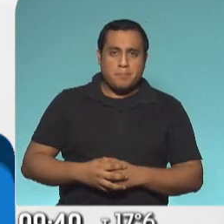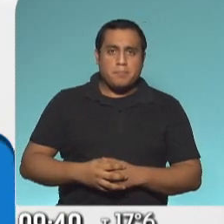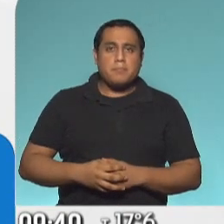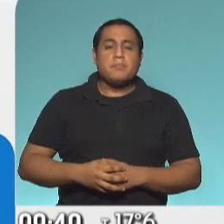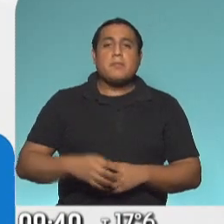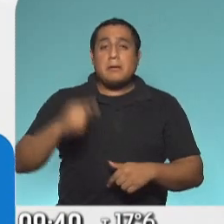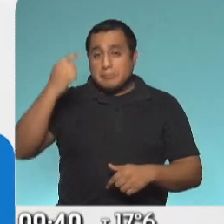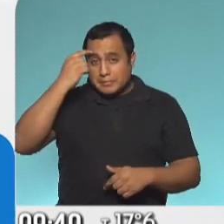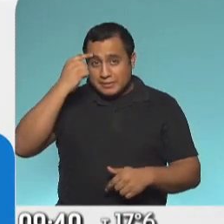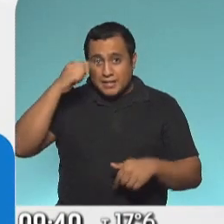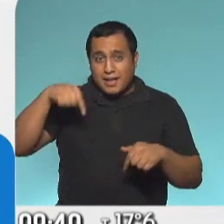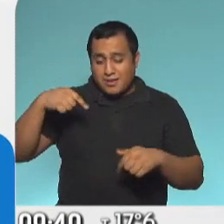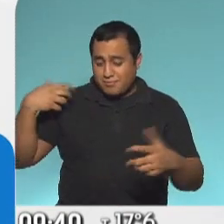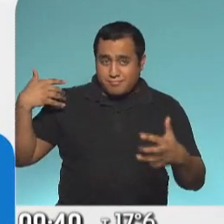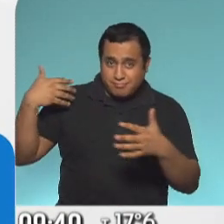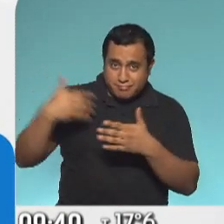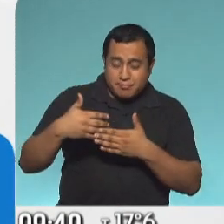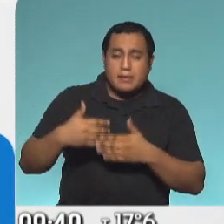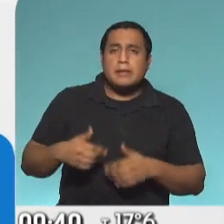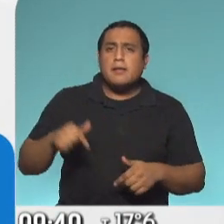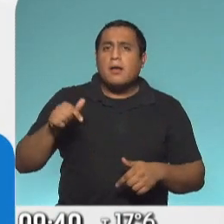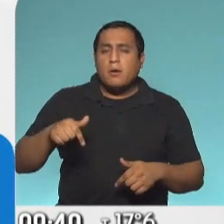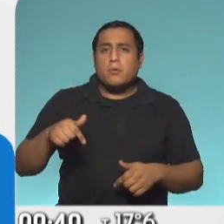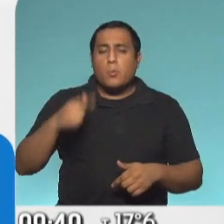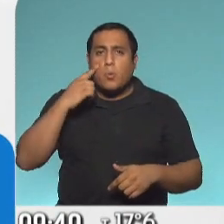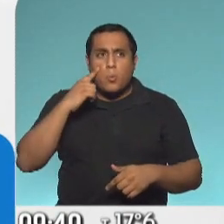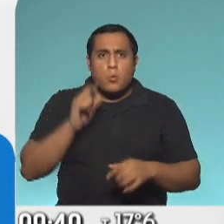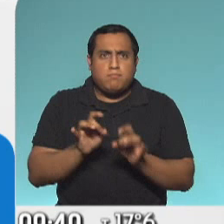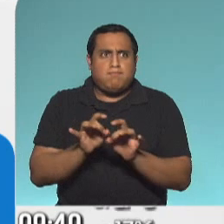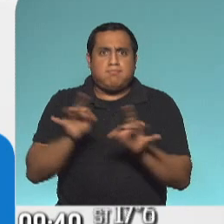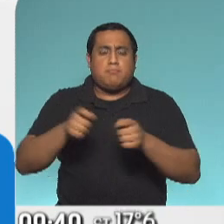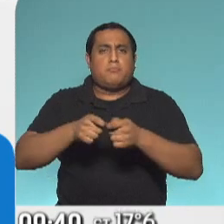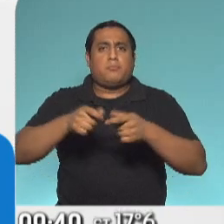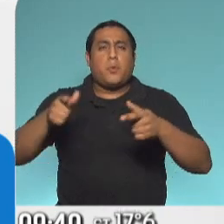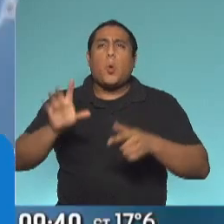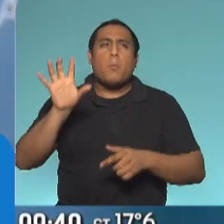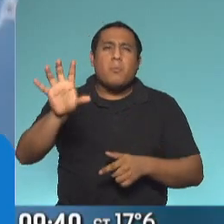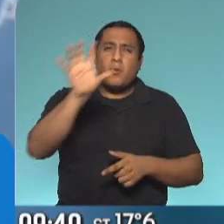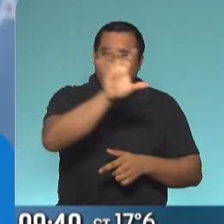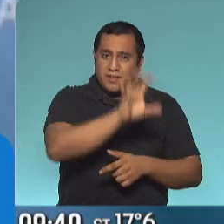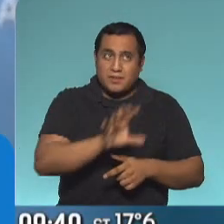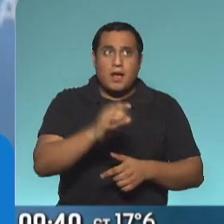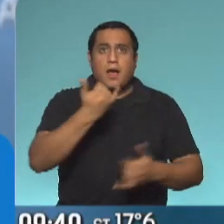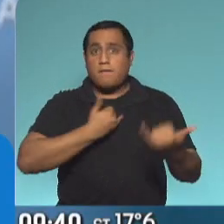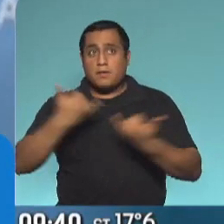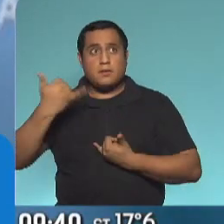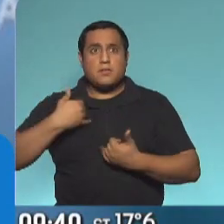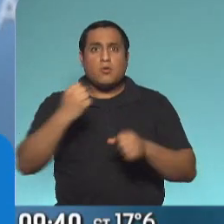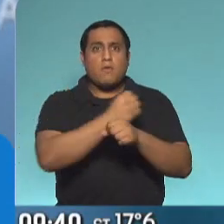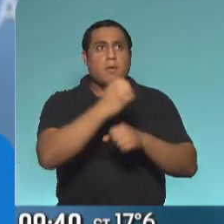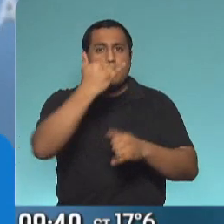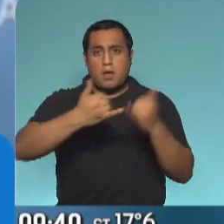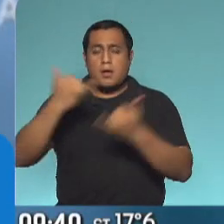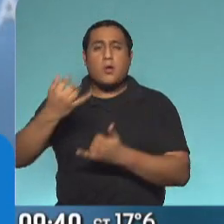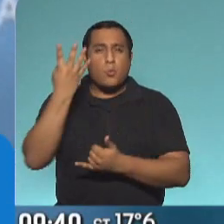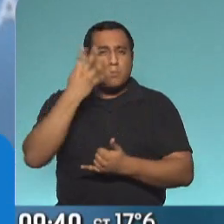en estos últimos días y en cómo se fue transformando el número número de casos y las provincias que fueron aportando casos fíjense que de los